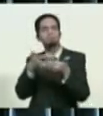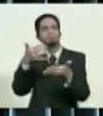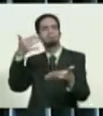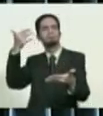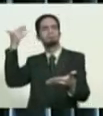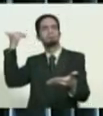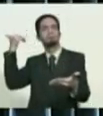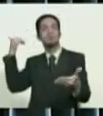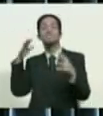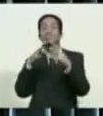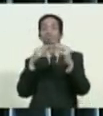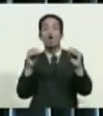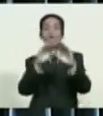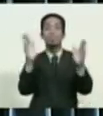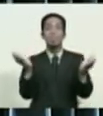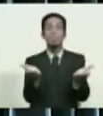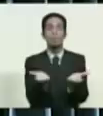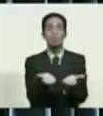planeta